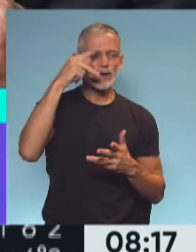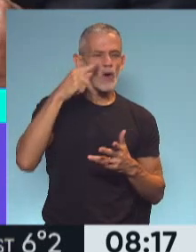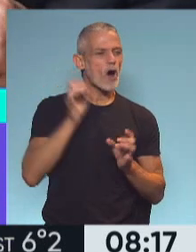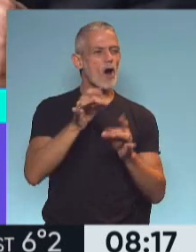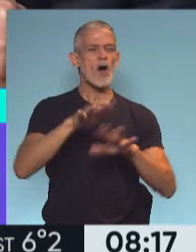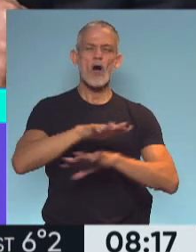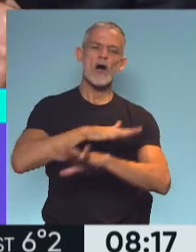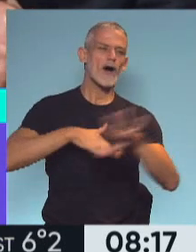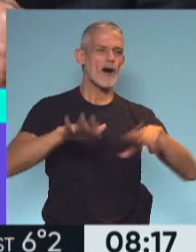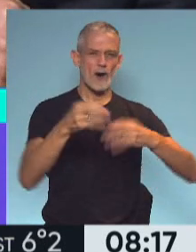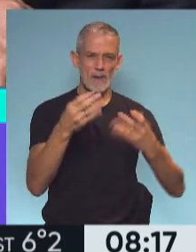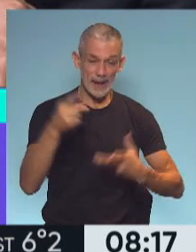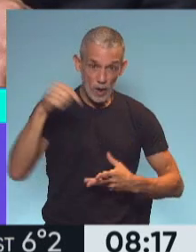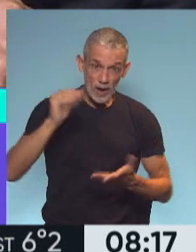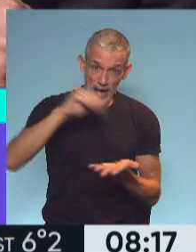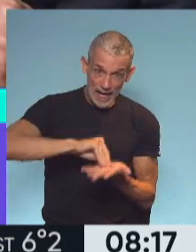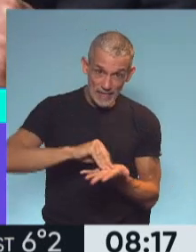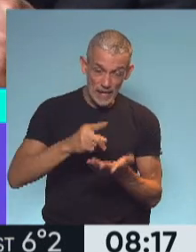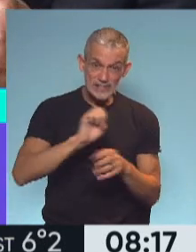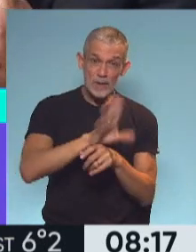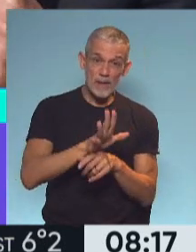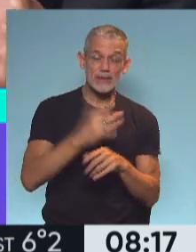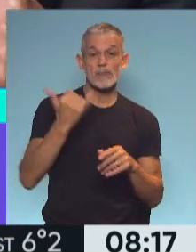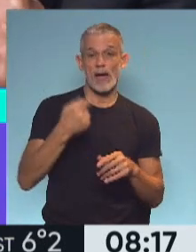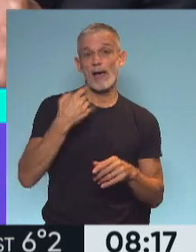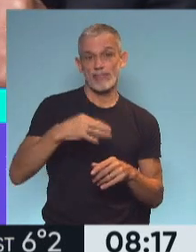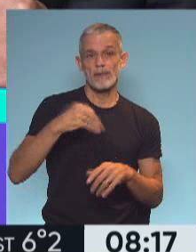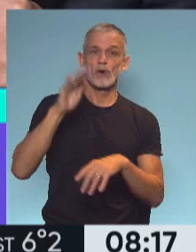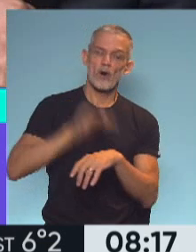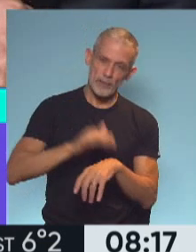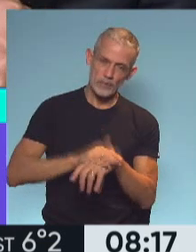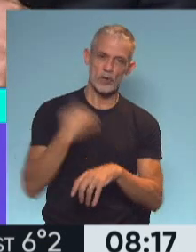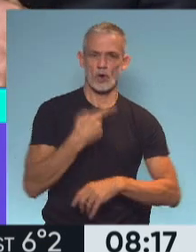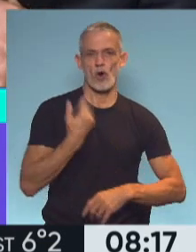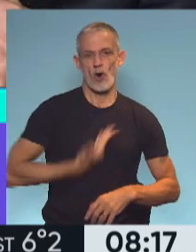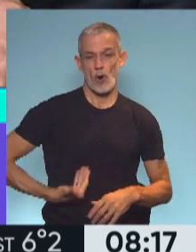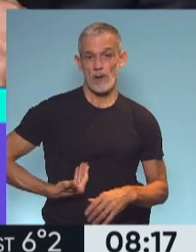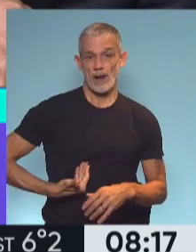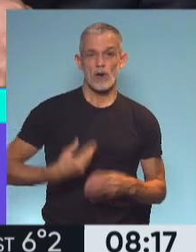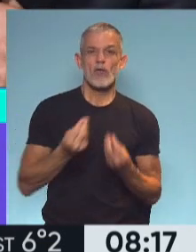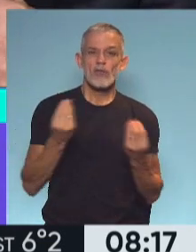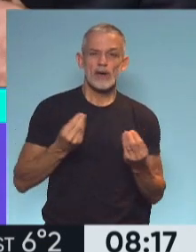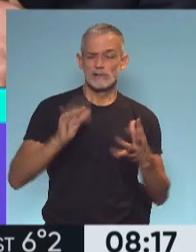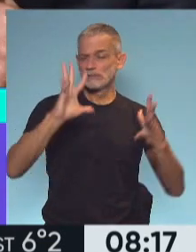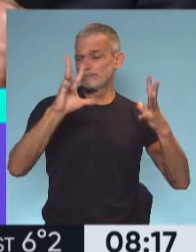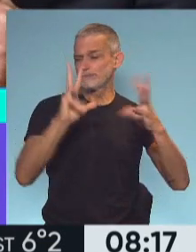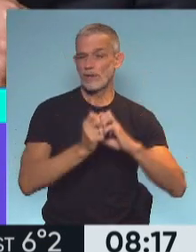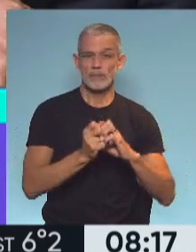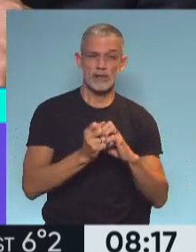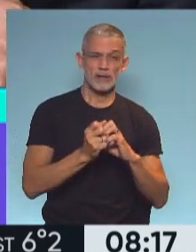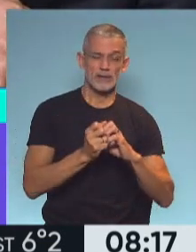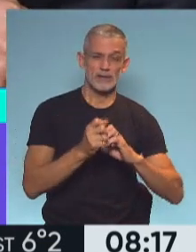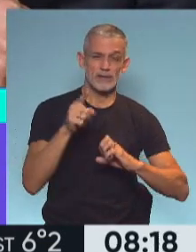los argentinos, hoy además de la pandemia, tenemos que hacernos cargo desde nuestro gobierno de la devastación que